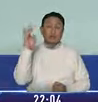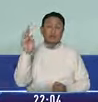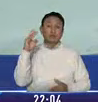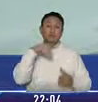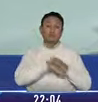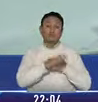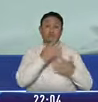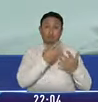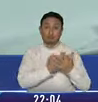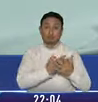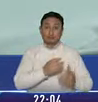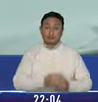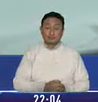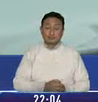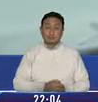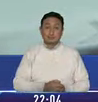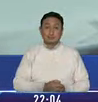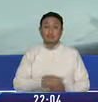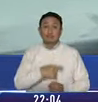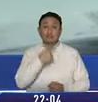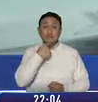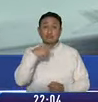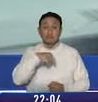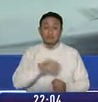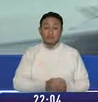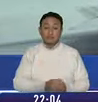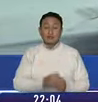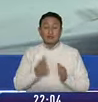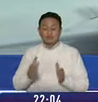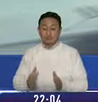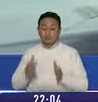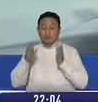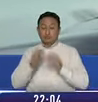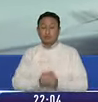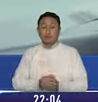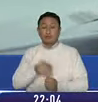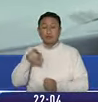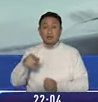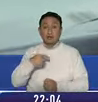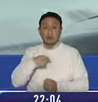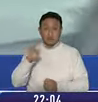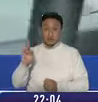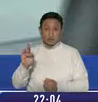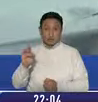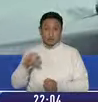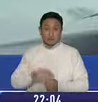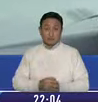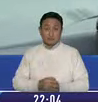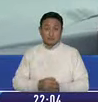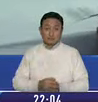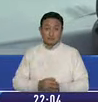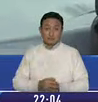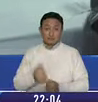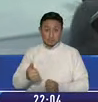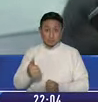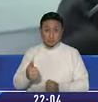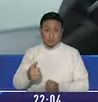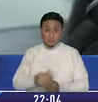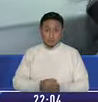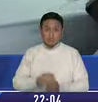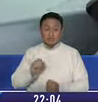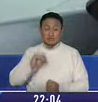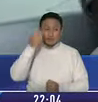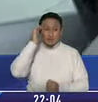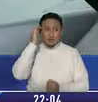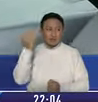adentro. Y por lo que me enteré dice que es de la Floresta, pero mi marido está ahí y no sabemos. ¿En ese mismo pabellón? Sí. Muy preocupante